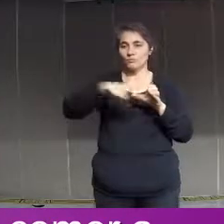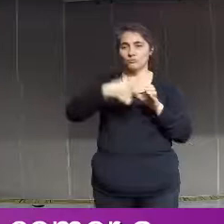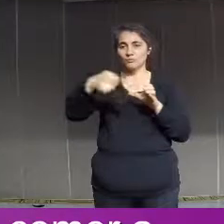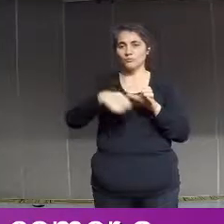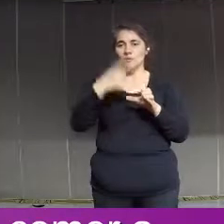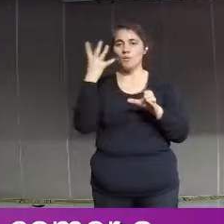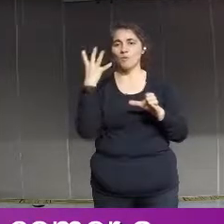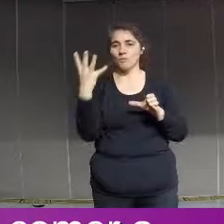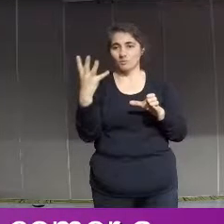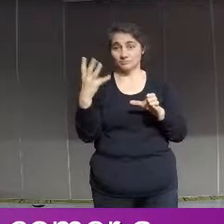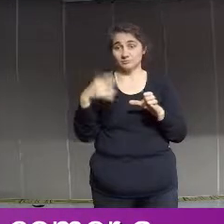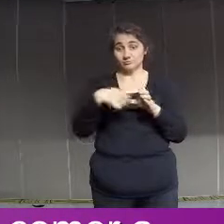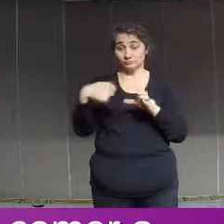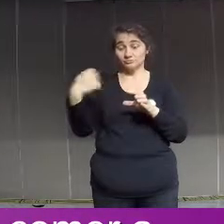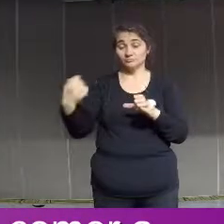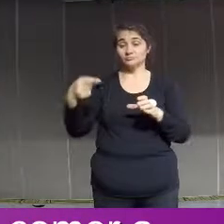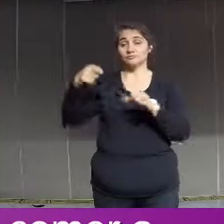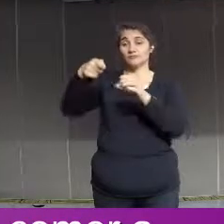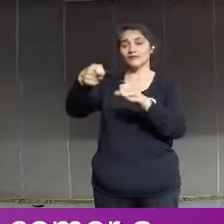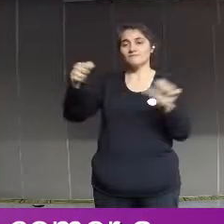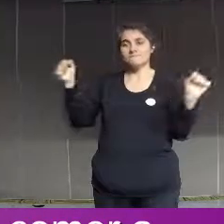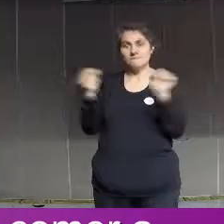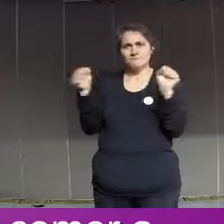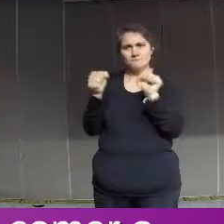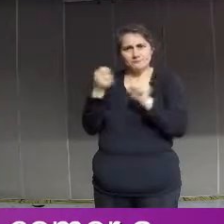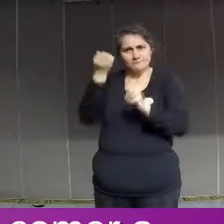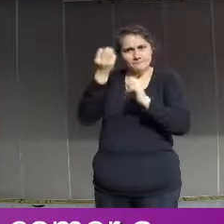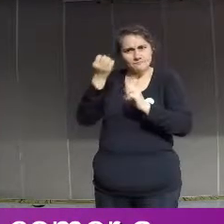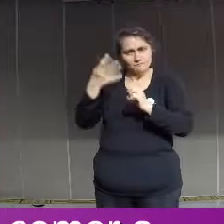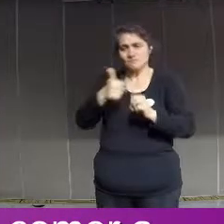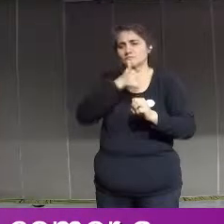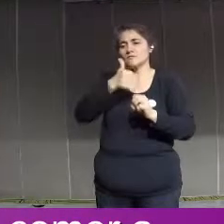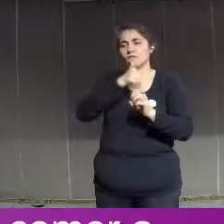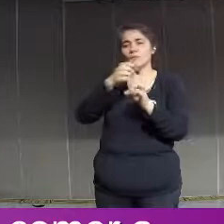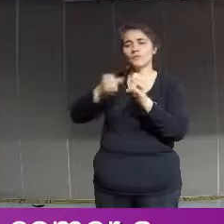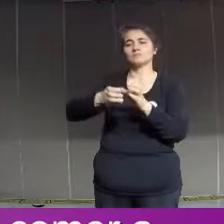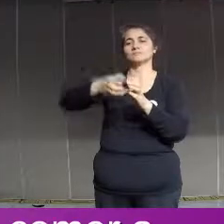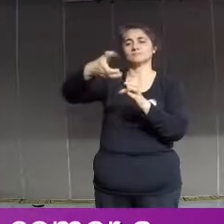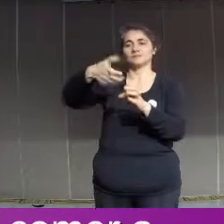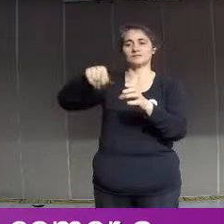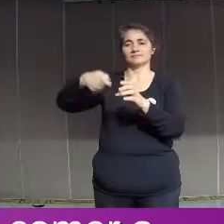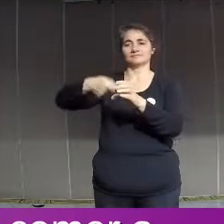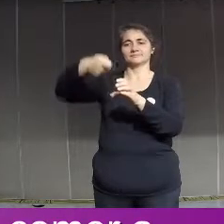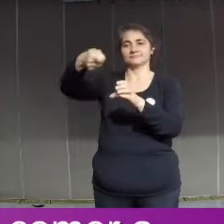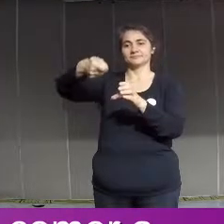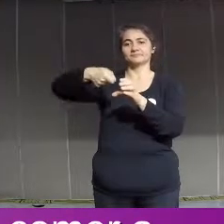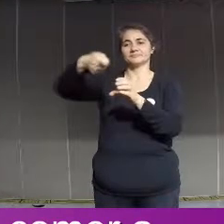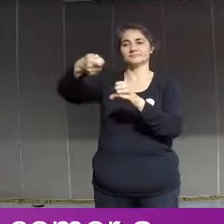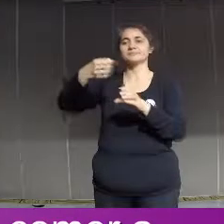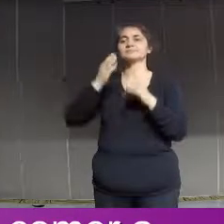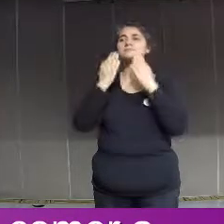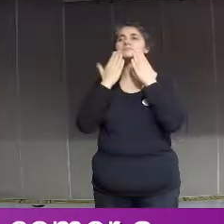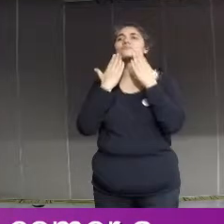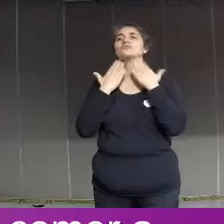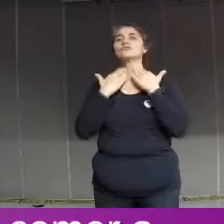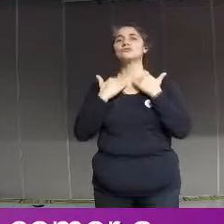no es que va a tomar un vaso de agua, bien fría, eso es lo que ayuda a aflojar el moco de la pared de la faringe y